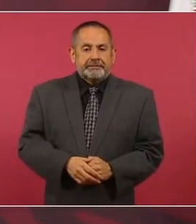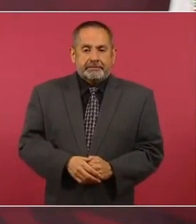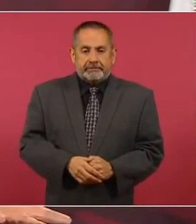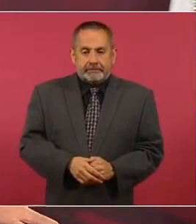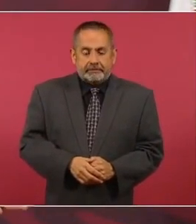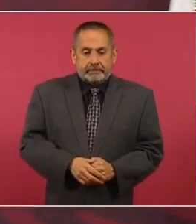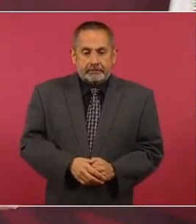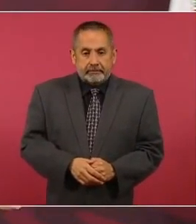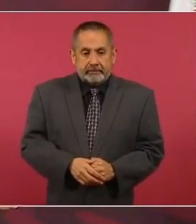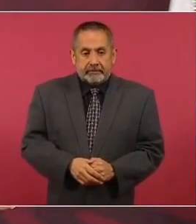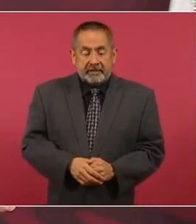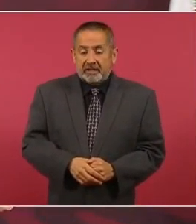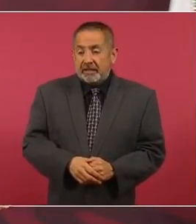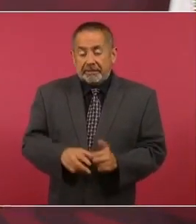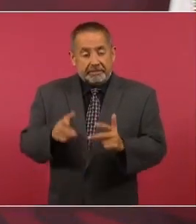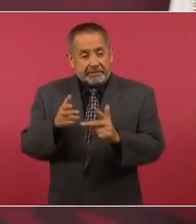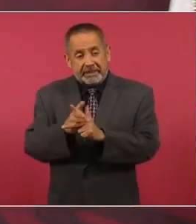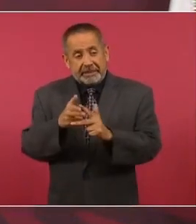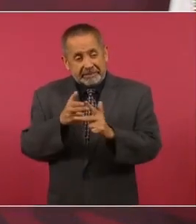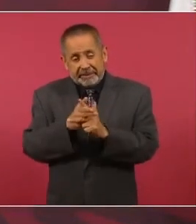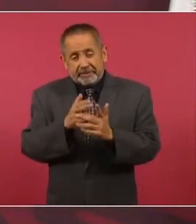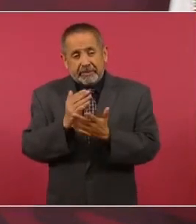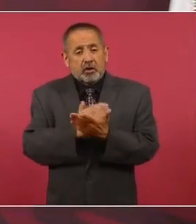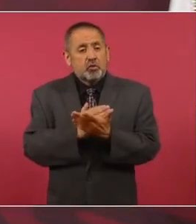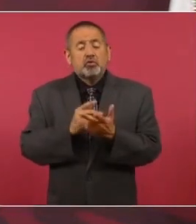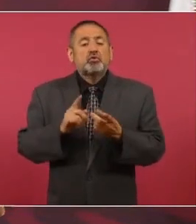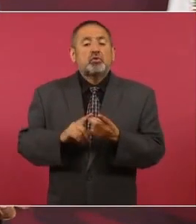hay menos homicidios